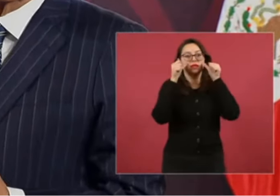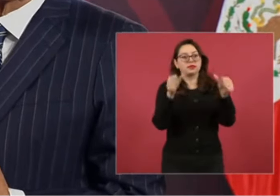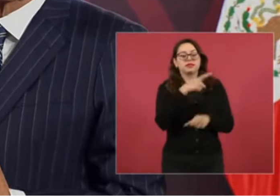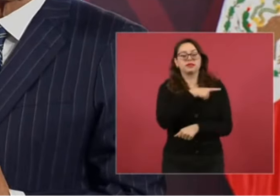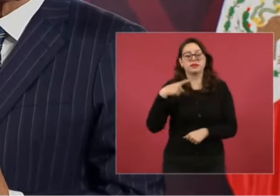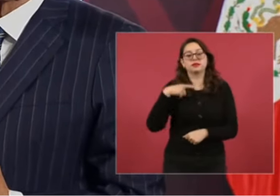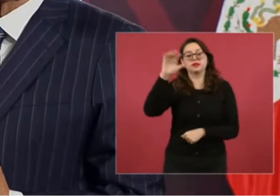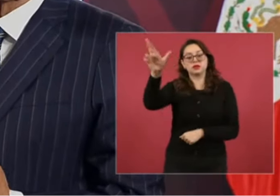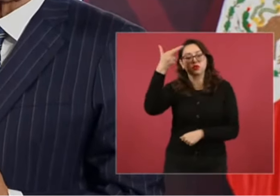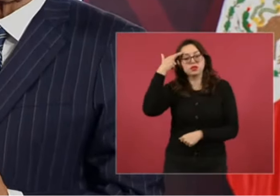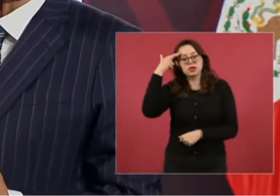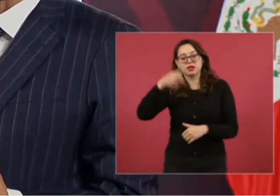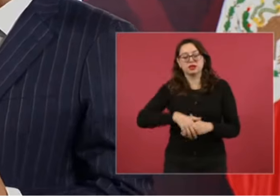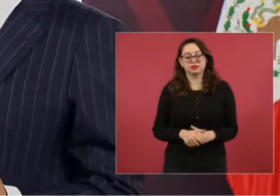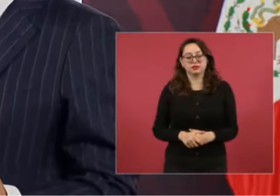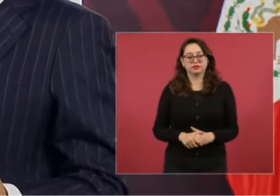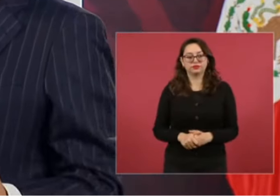que uno quiere,